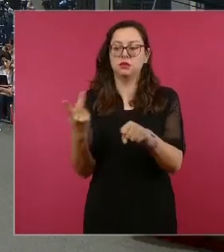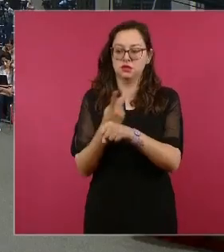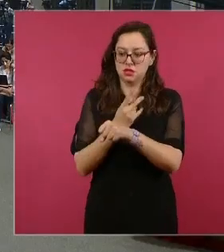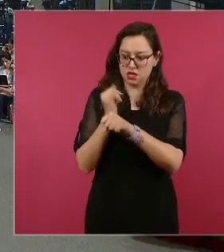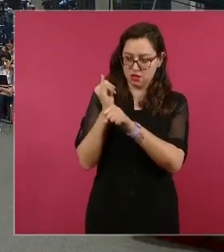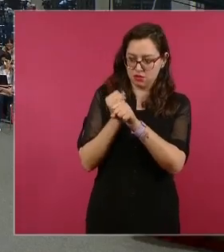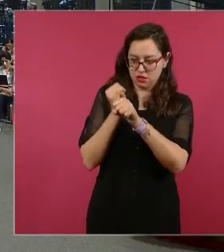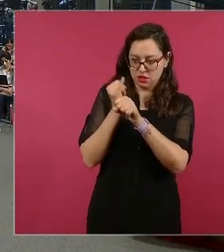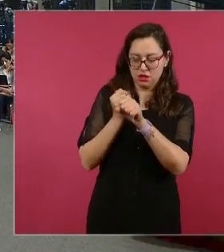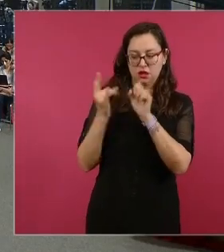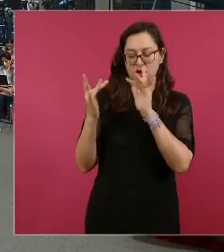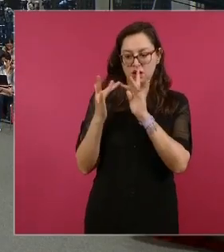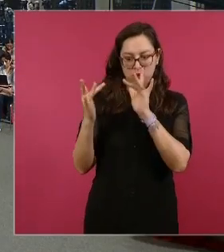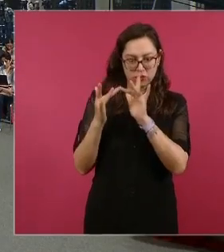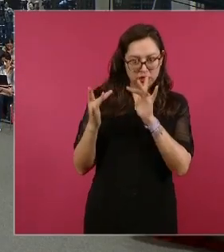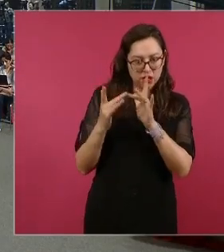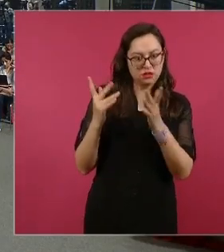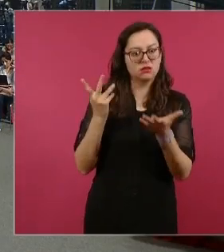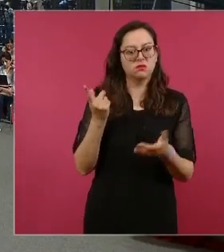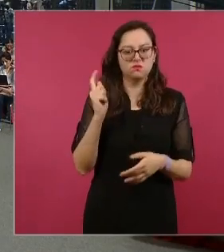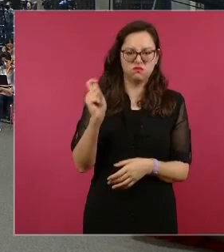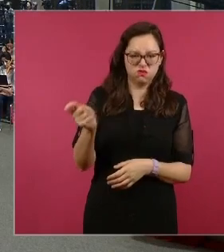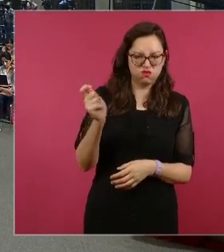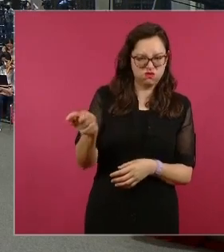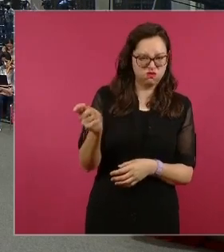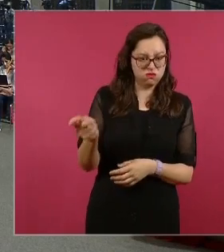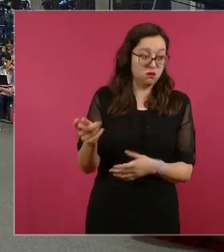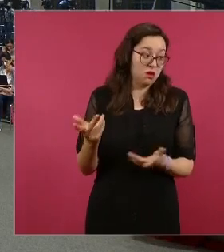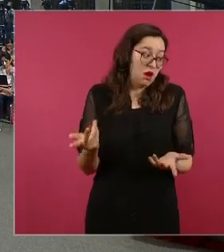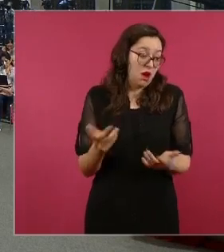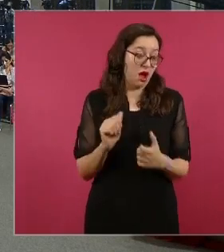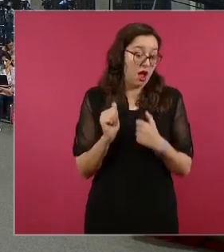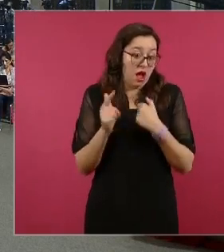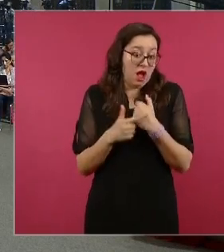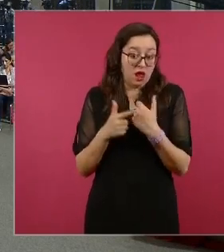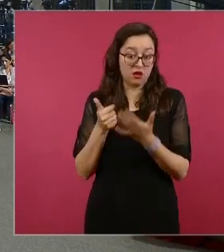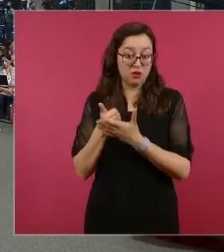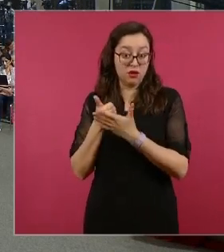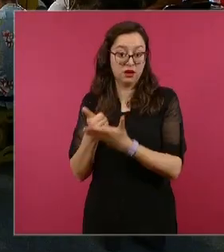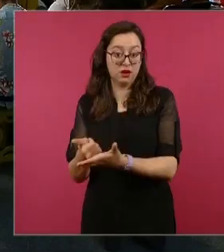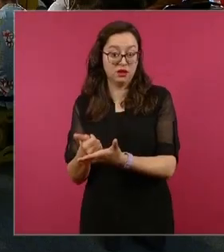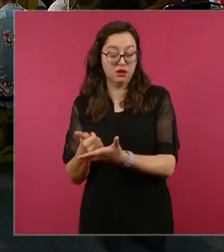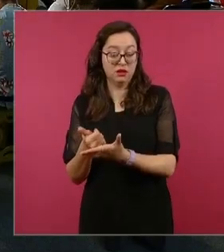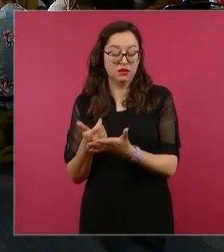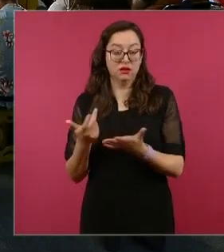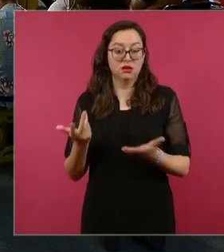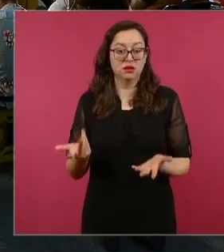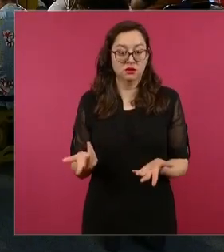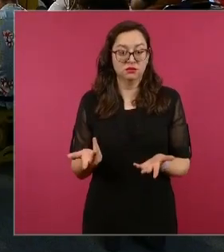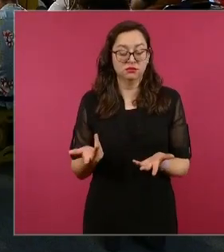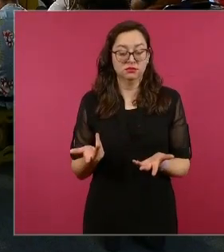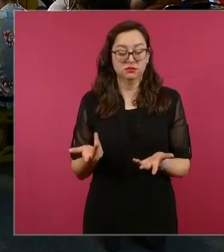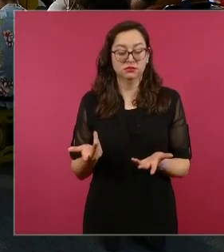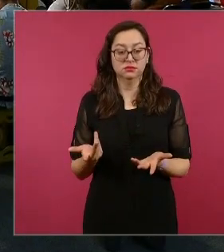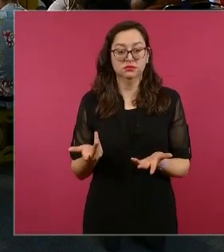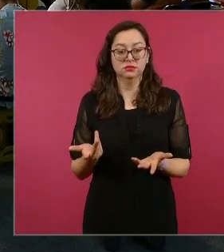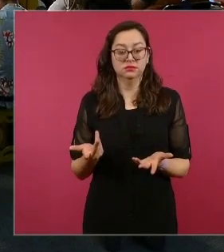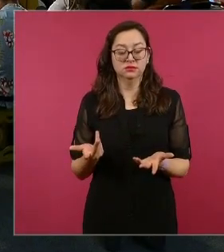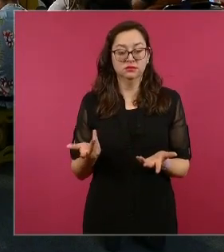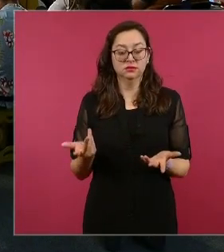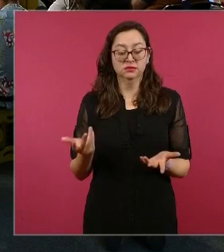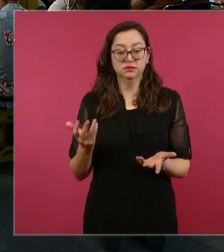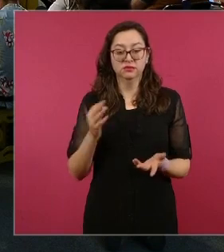entrar en comunicación con ellos y ayudarlos, y si es necesario pedir